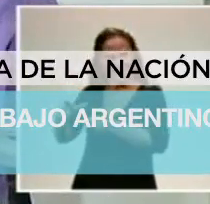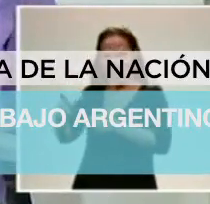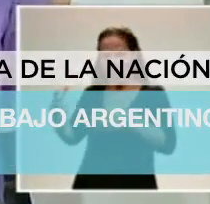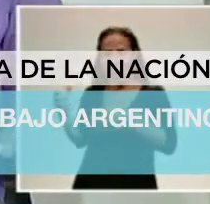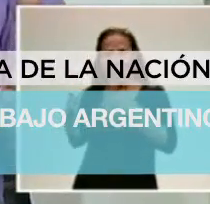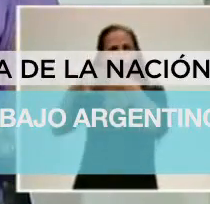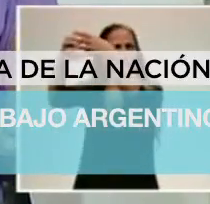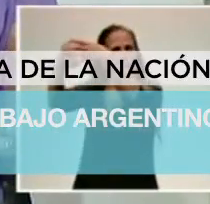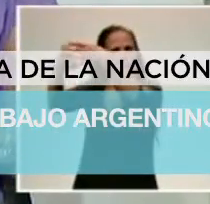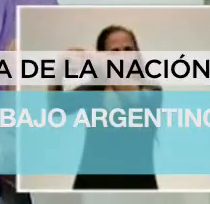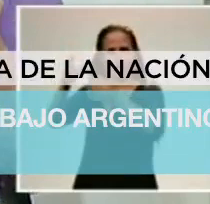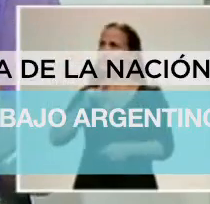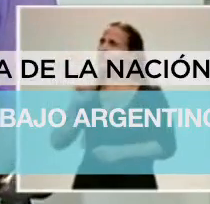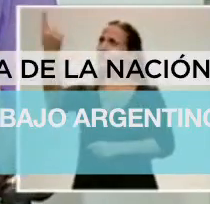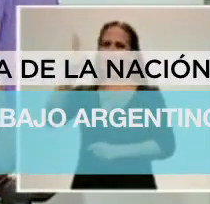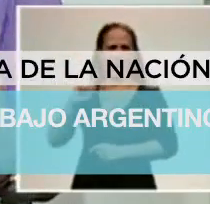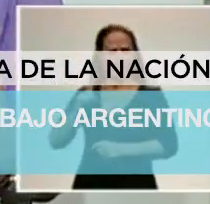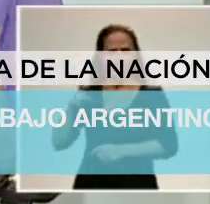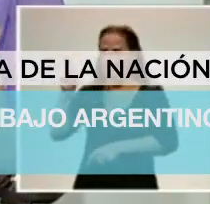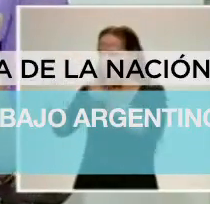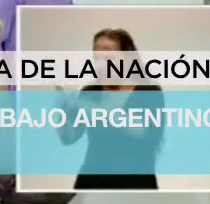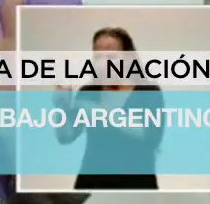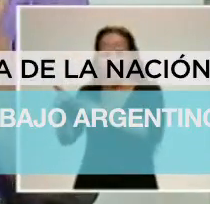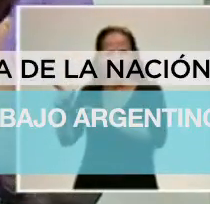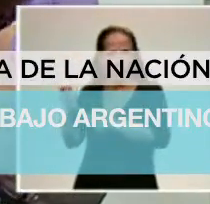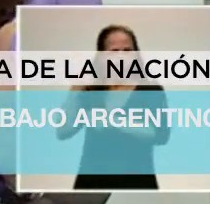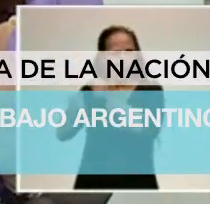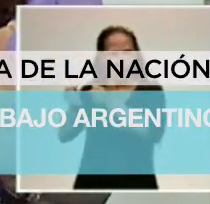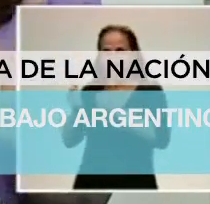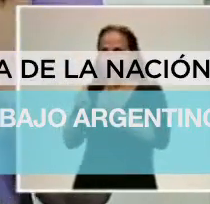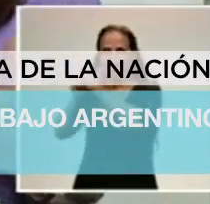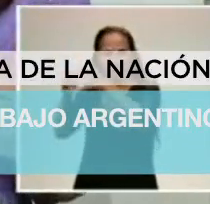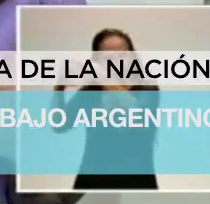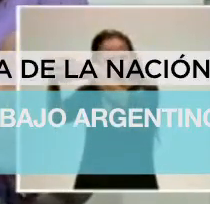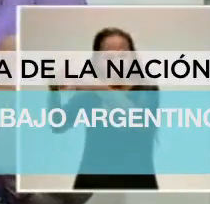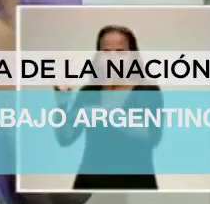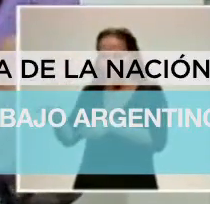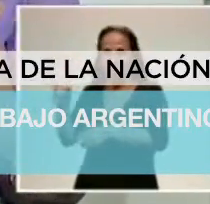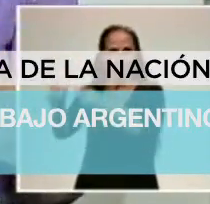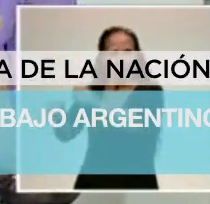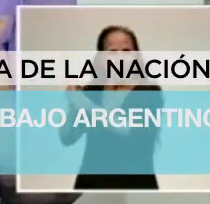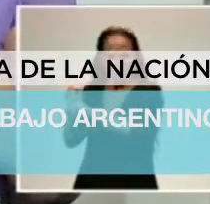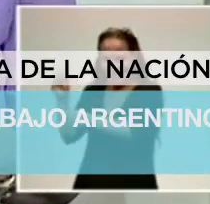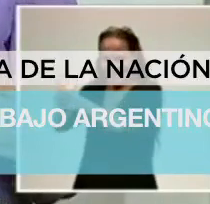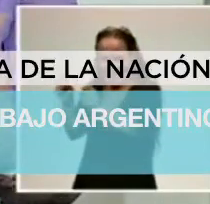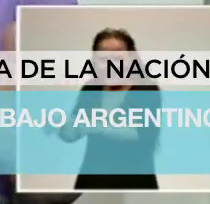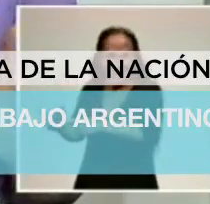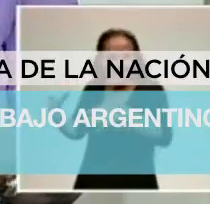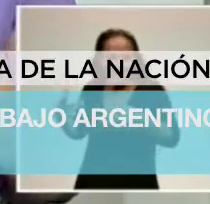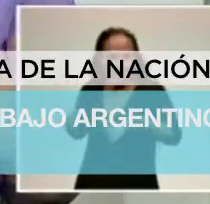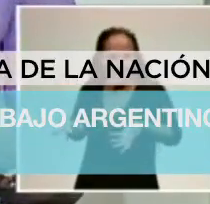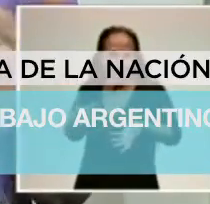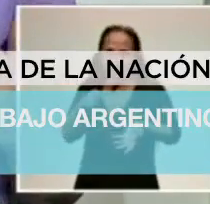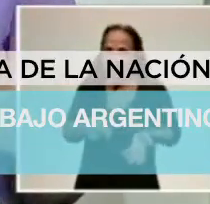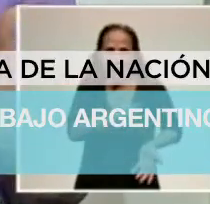argentinos que también tienen trabajadores argentinos. Pero además, nosotros, este gobierno que se ha caracterizado